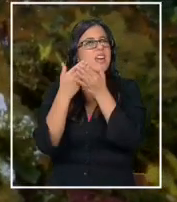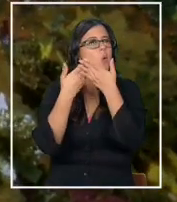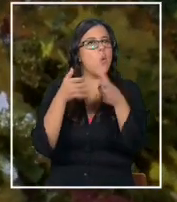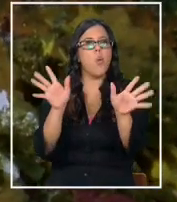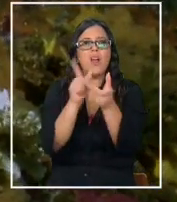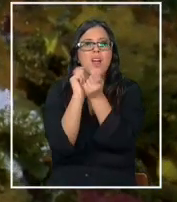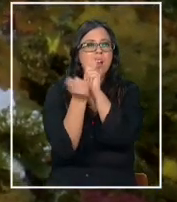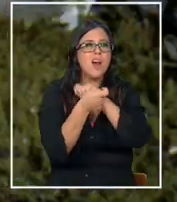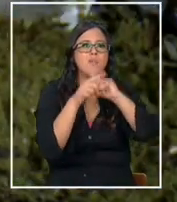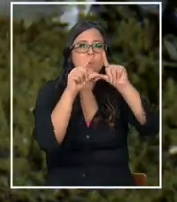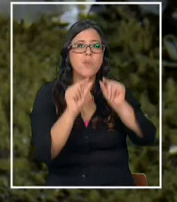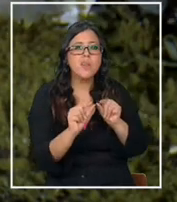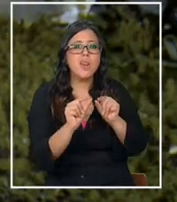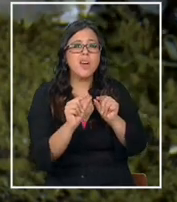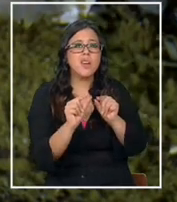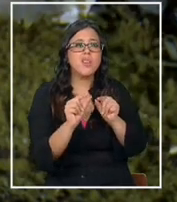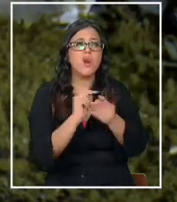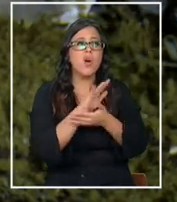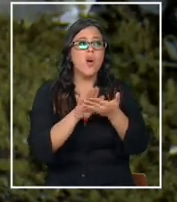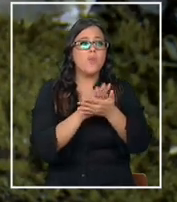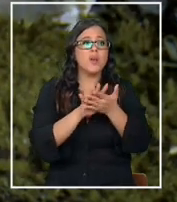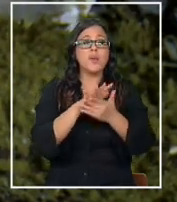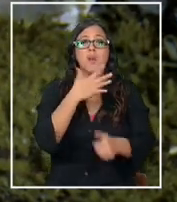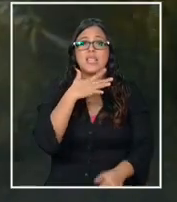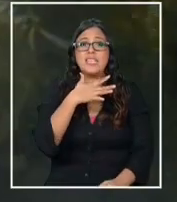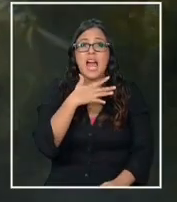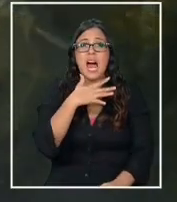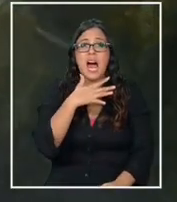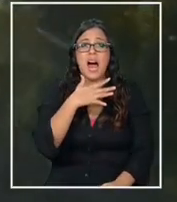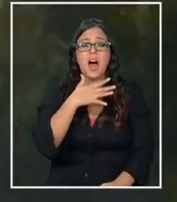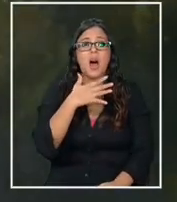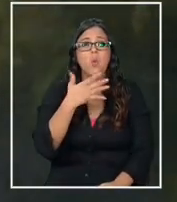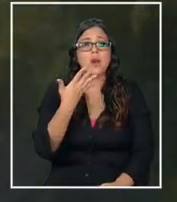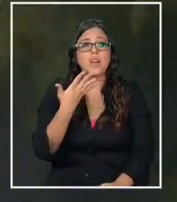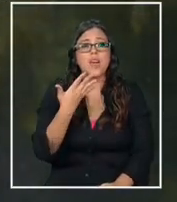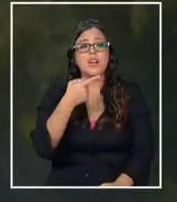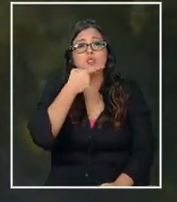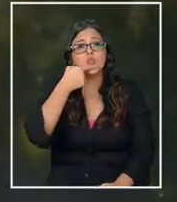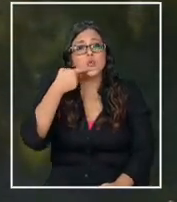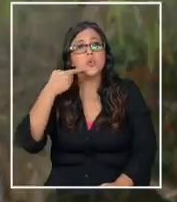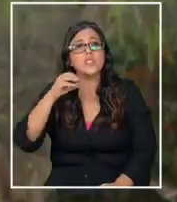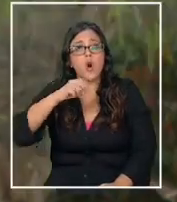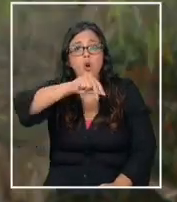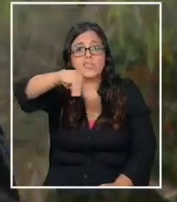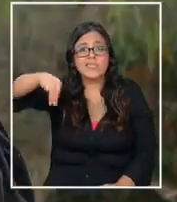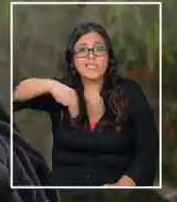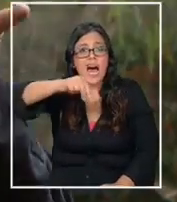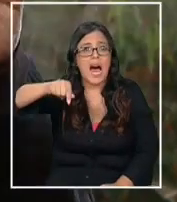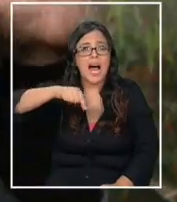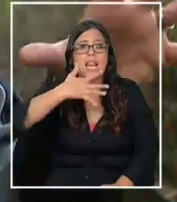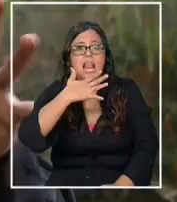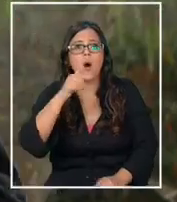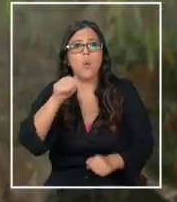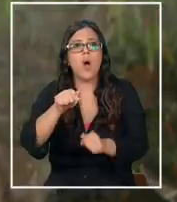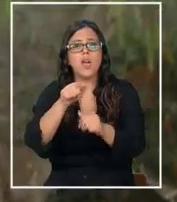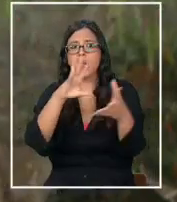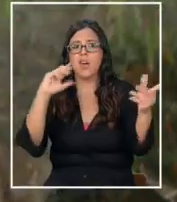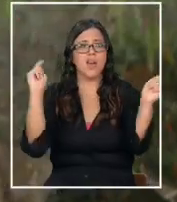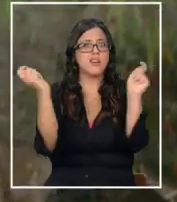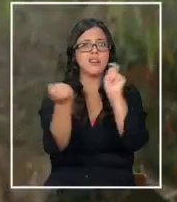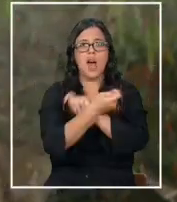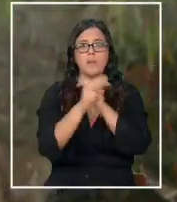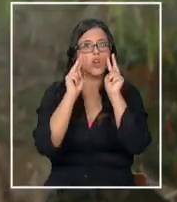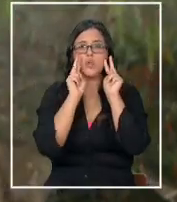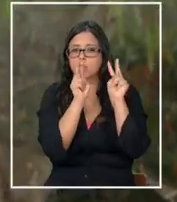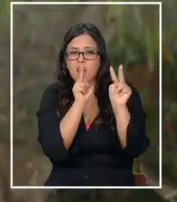pequeño, en este caso los cambios de cantidad de agua dulce o de sal en el agua, te cambia completamente el tipo de población que tú estás